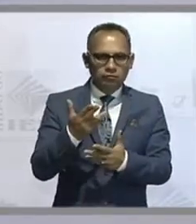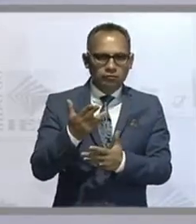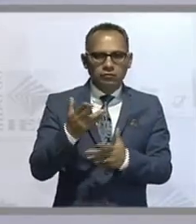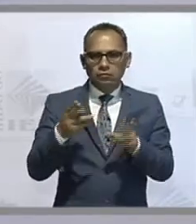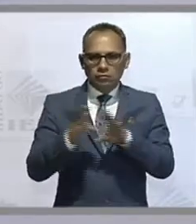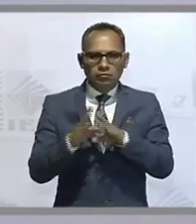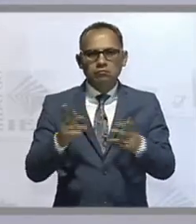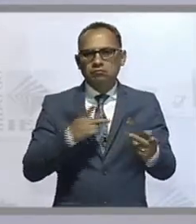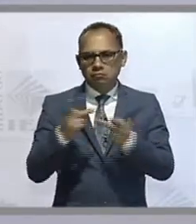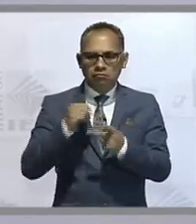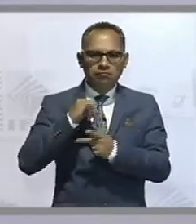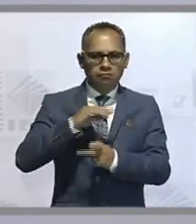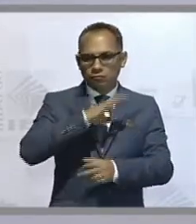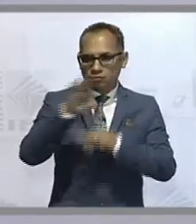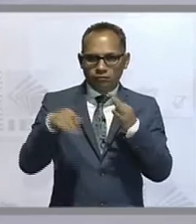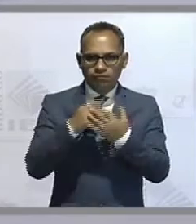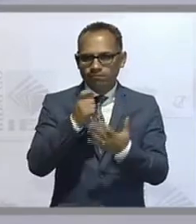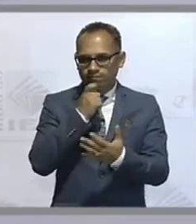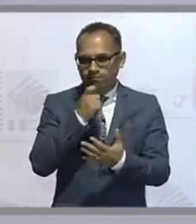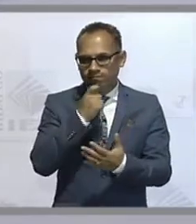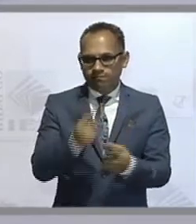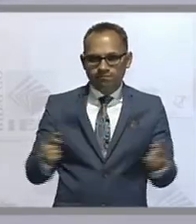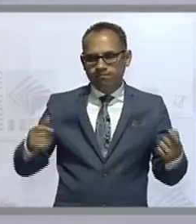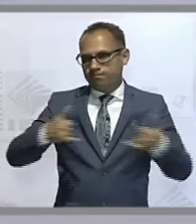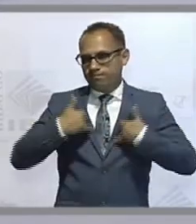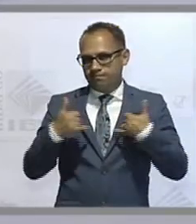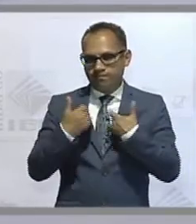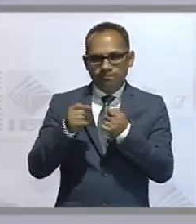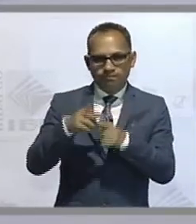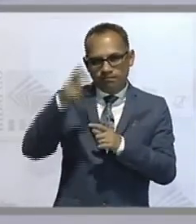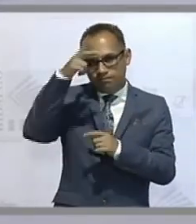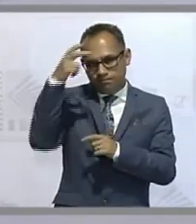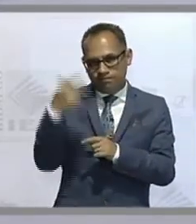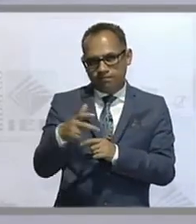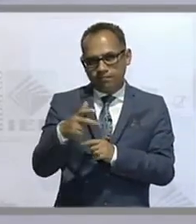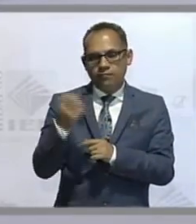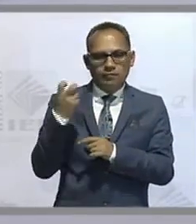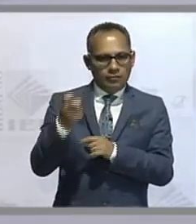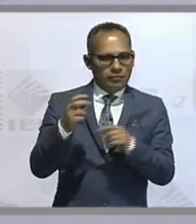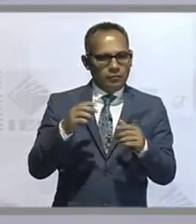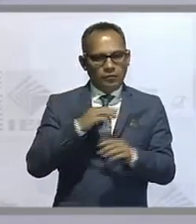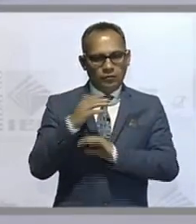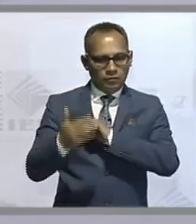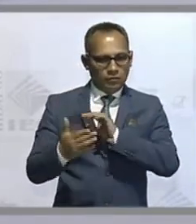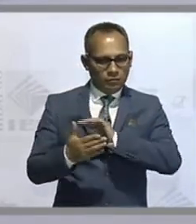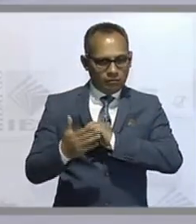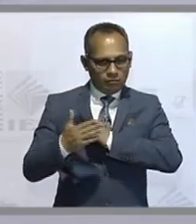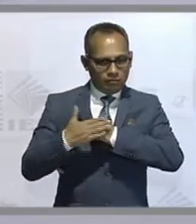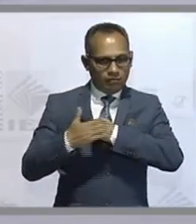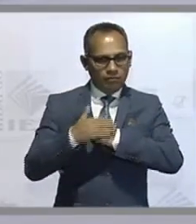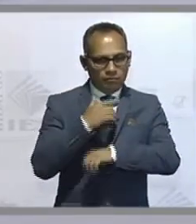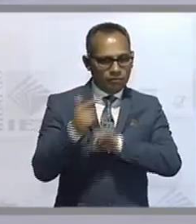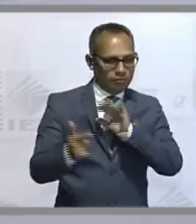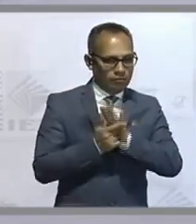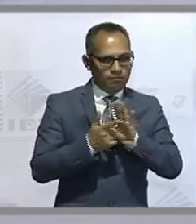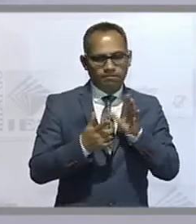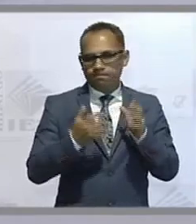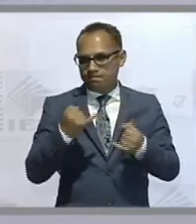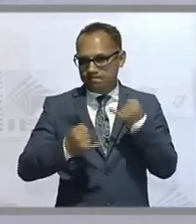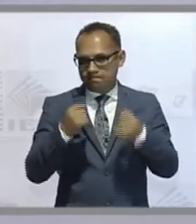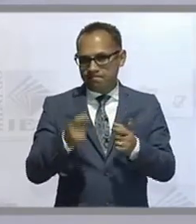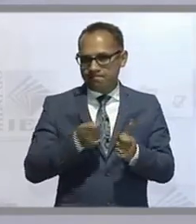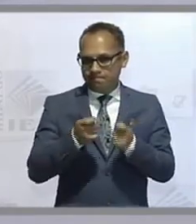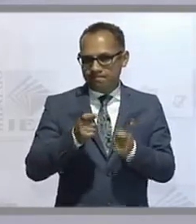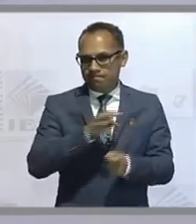práctica para todos los niños y para todos los jóvenes de hidalgo así legislaremos la parte importante es con morena vamos a